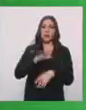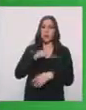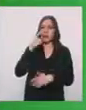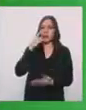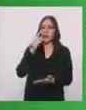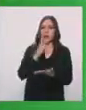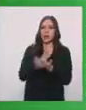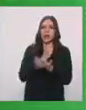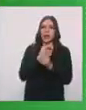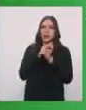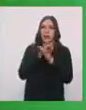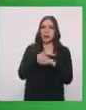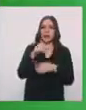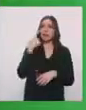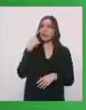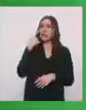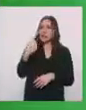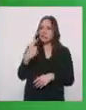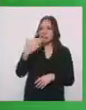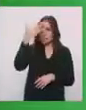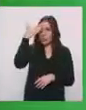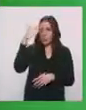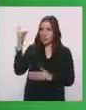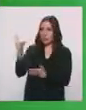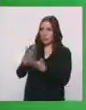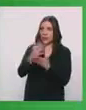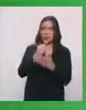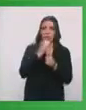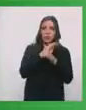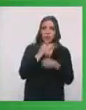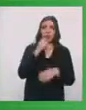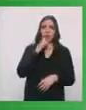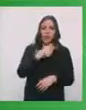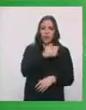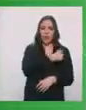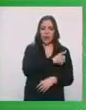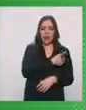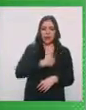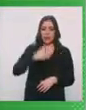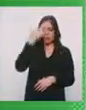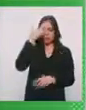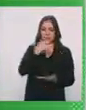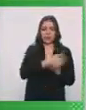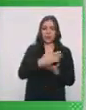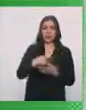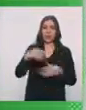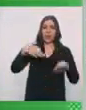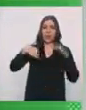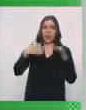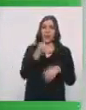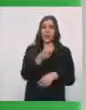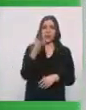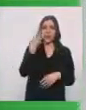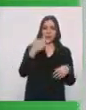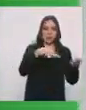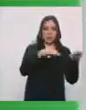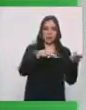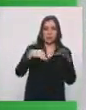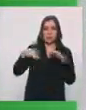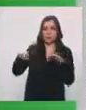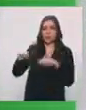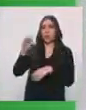La resiliencia parte de identificar información y yo identificarme en esa información. Entonces consíganse 3 hojas, 3 sobres o 3